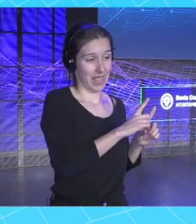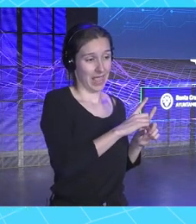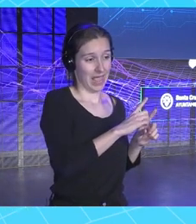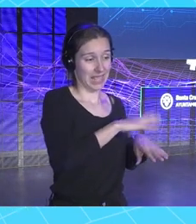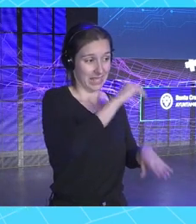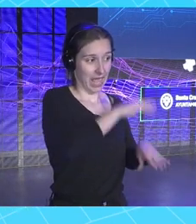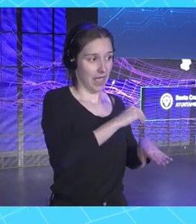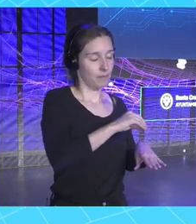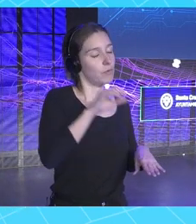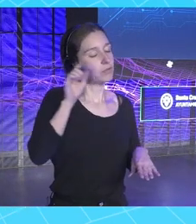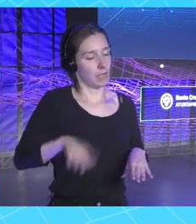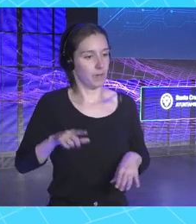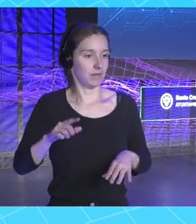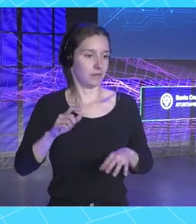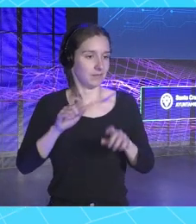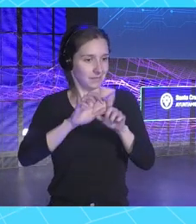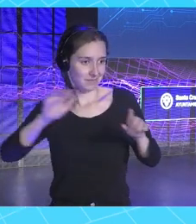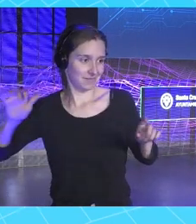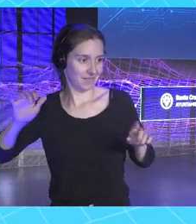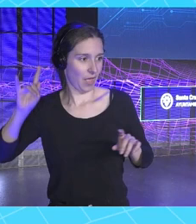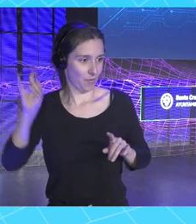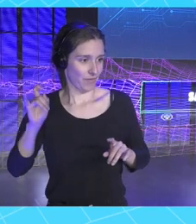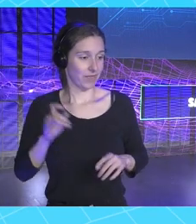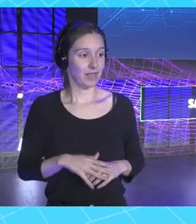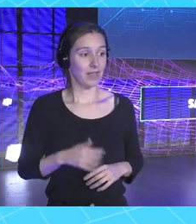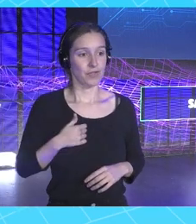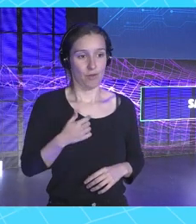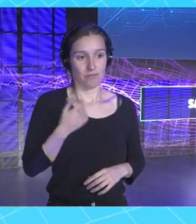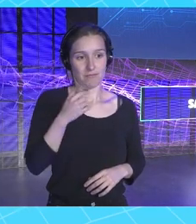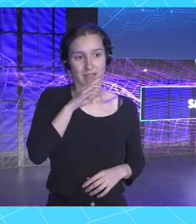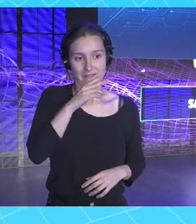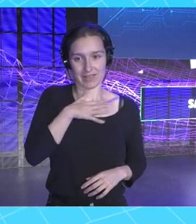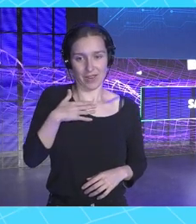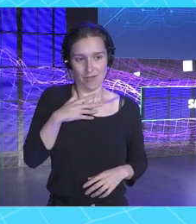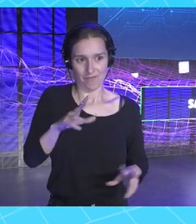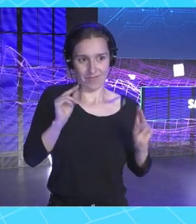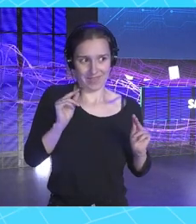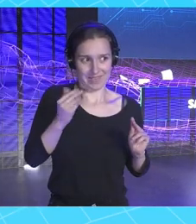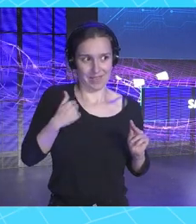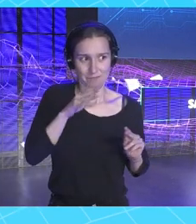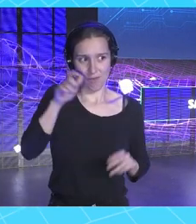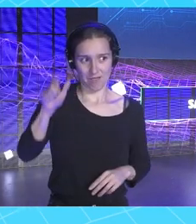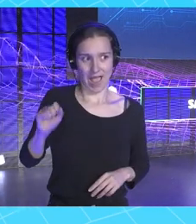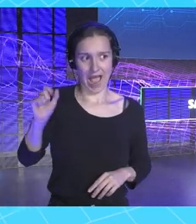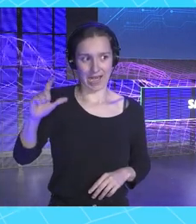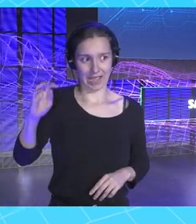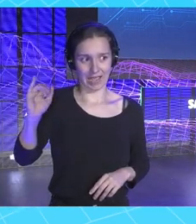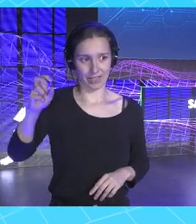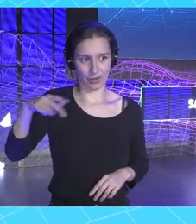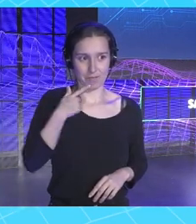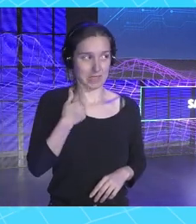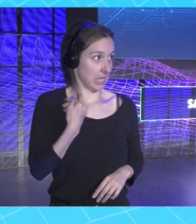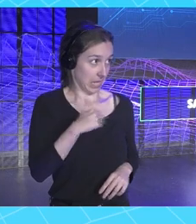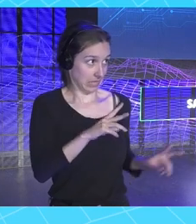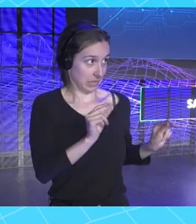voy a voy a dejar de hablar de esto porque aquí está Alejandro boludo para para venirse aquí a un tecnológico